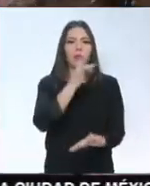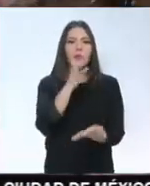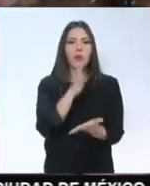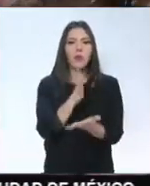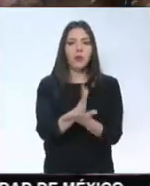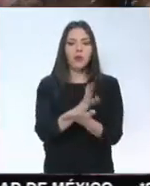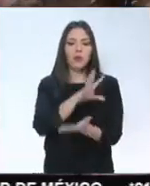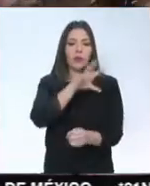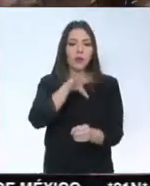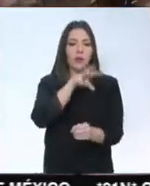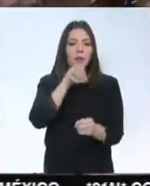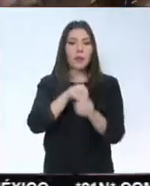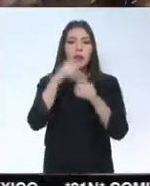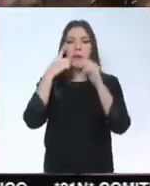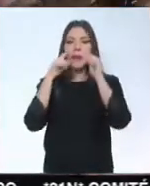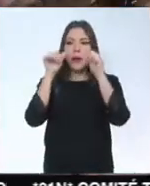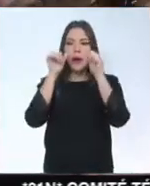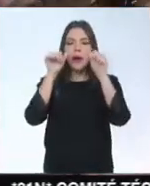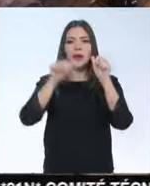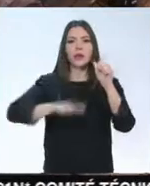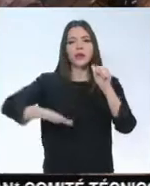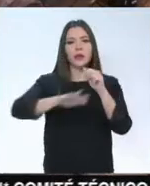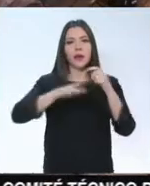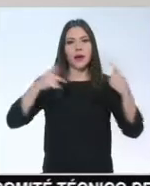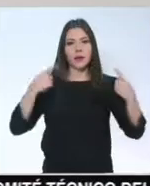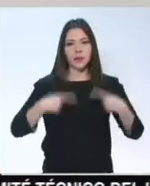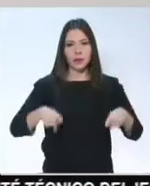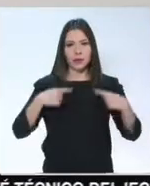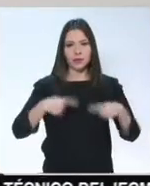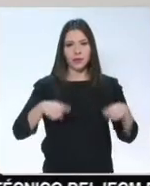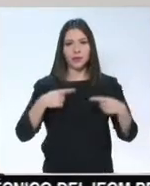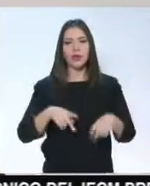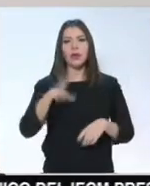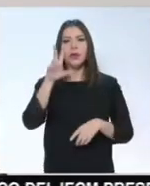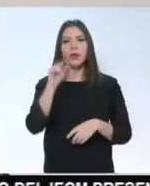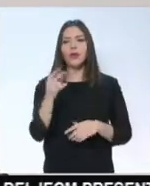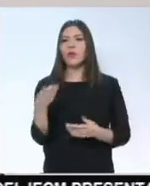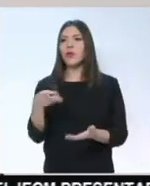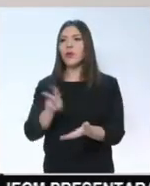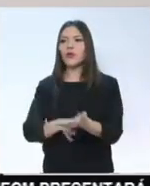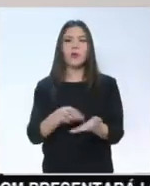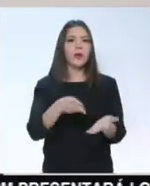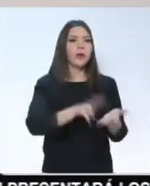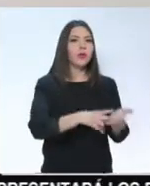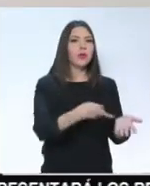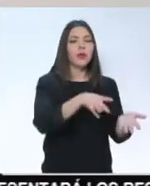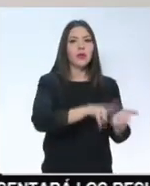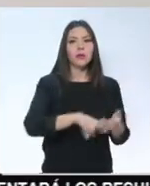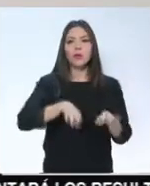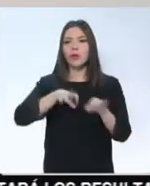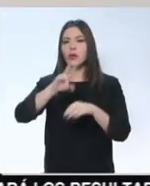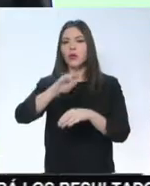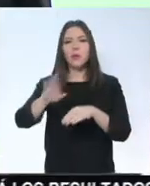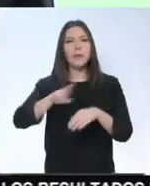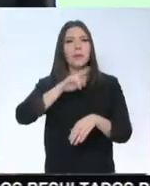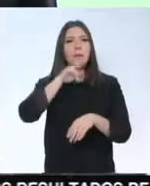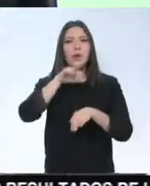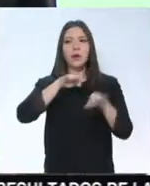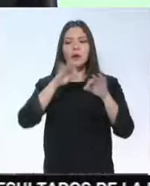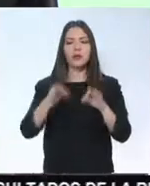atención ciudadana. Nos permite evitar duplicidad de funciones y hacer más eficiente la atención de las